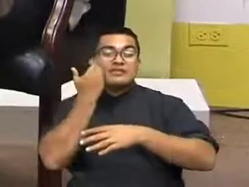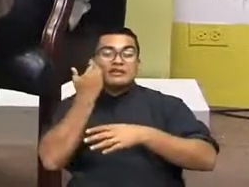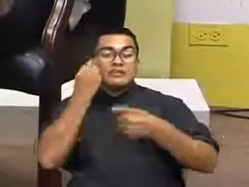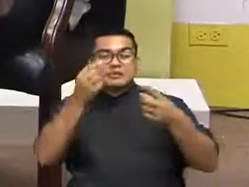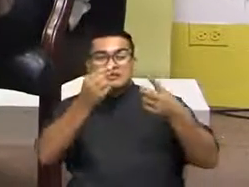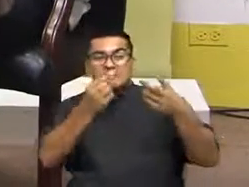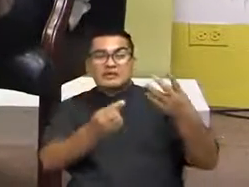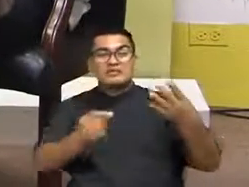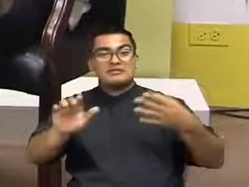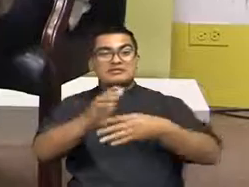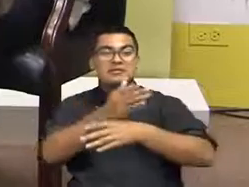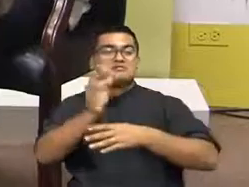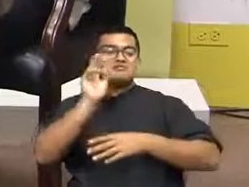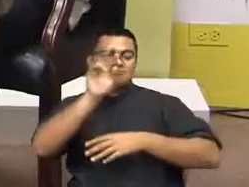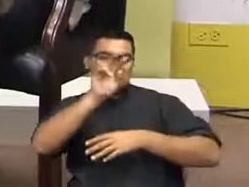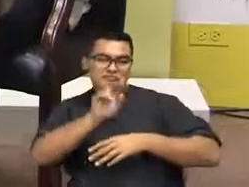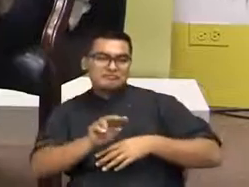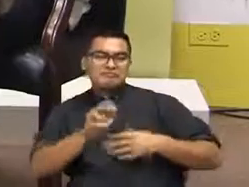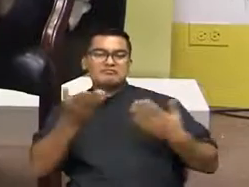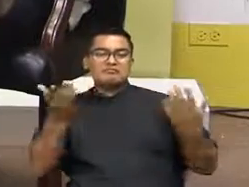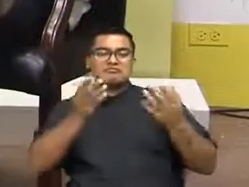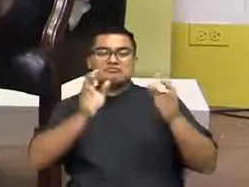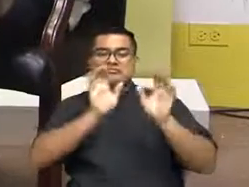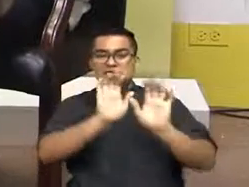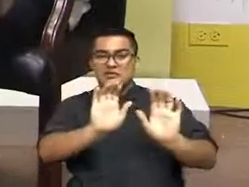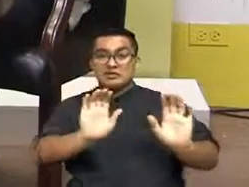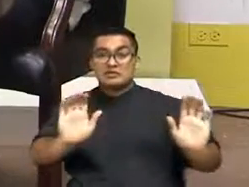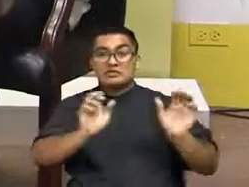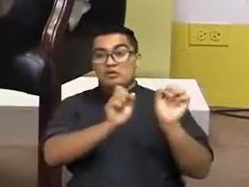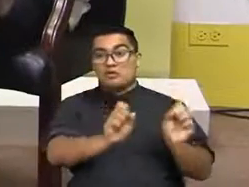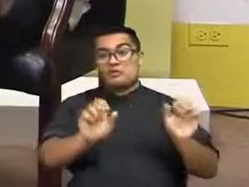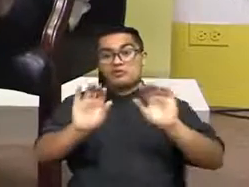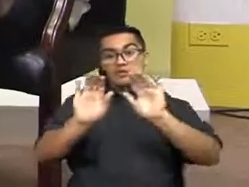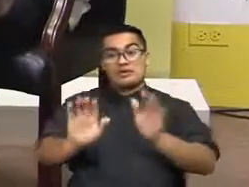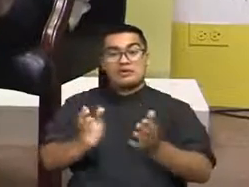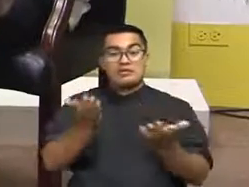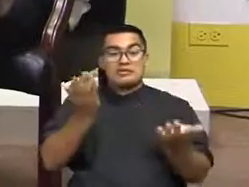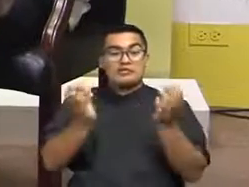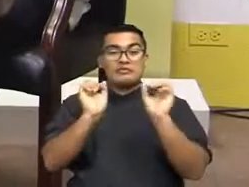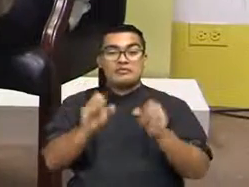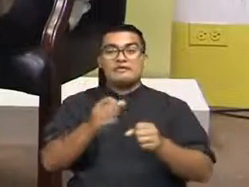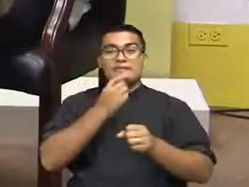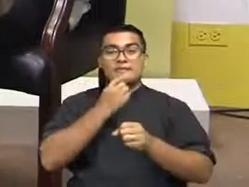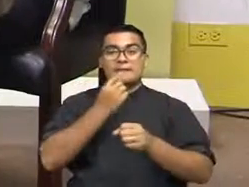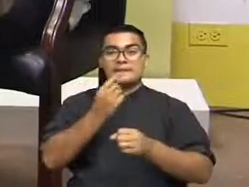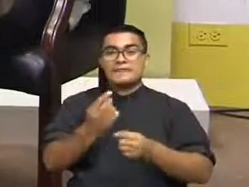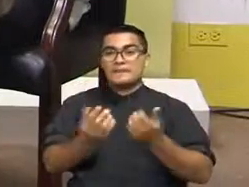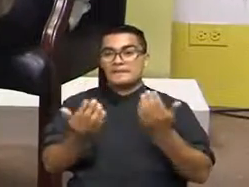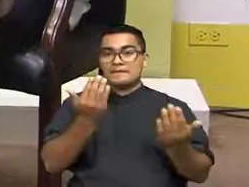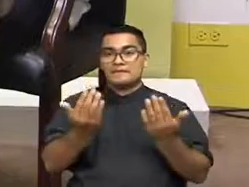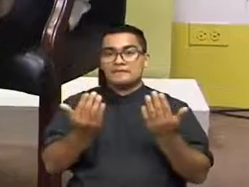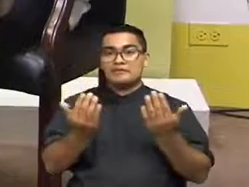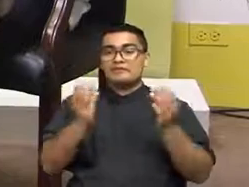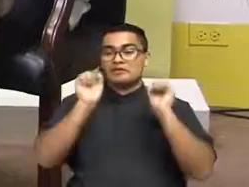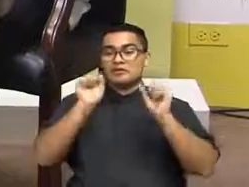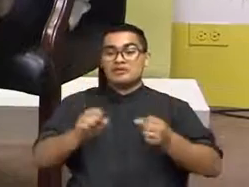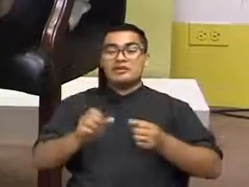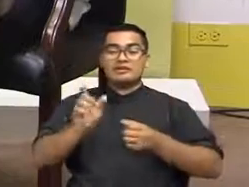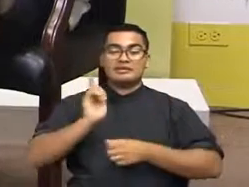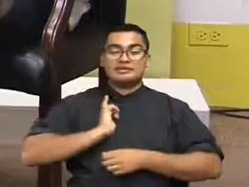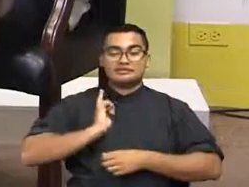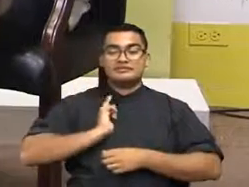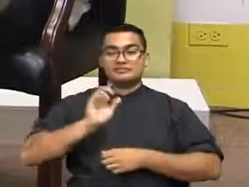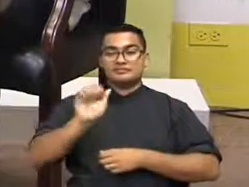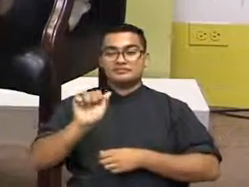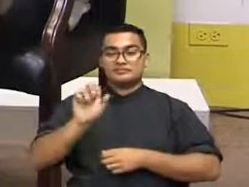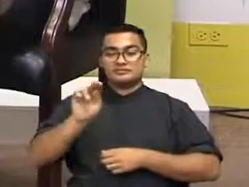ven externamente en sus niños y en sus niñas y pueden describirnos de que el niño o la niña está ante una anemia.